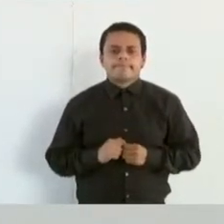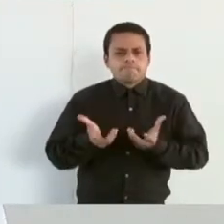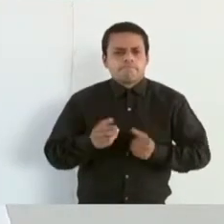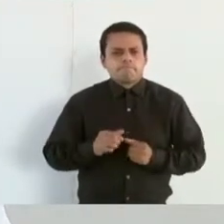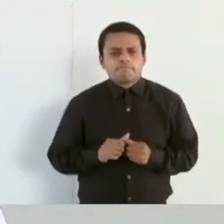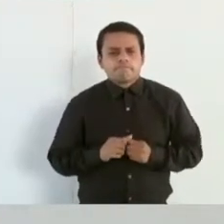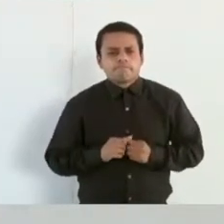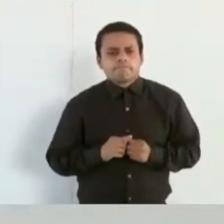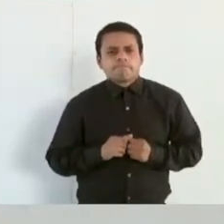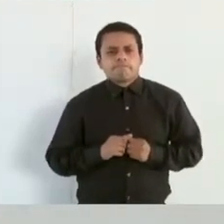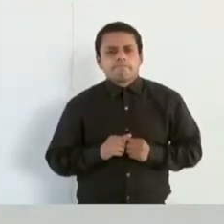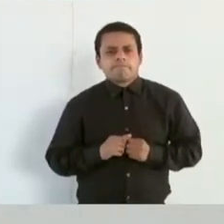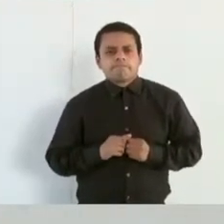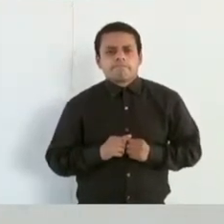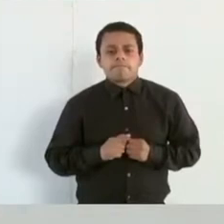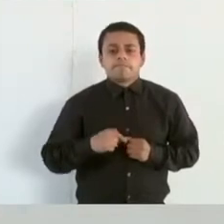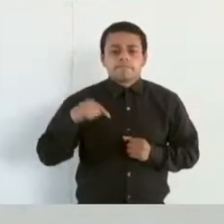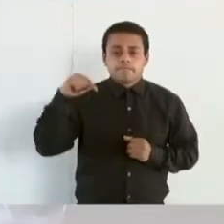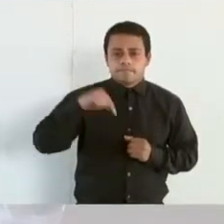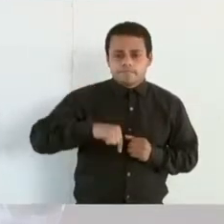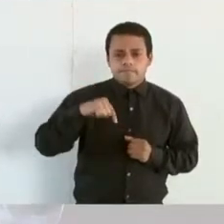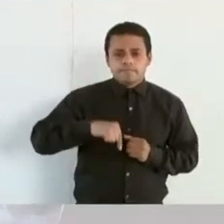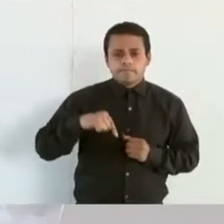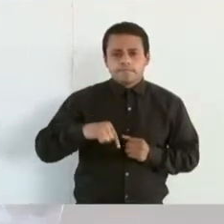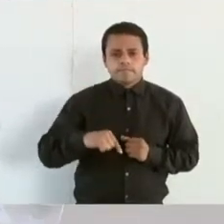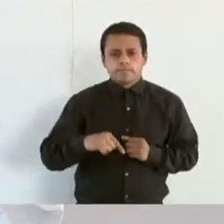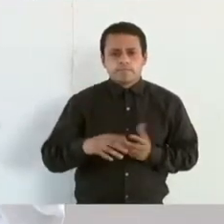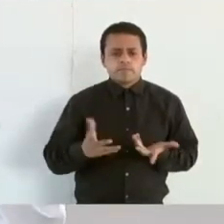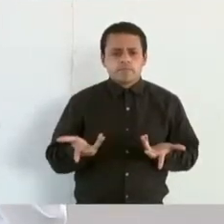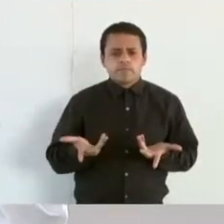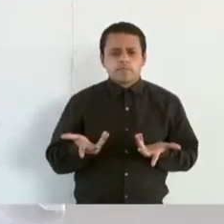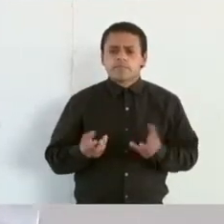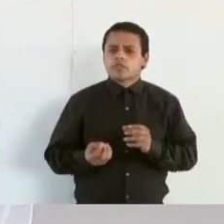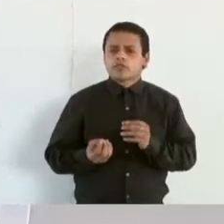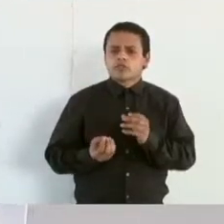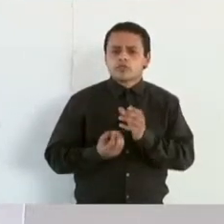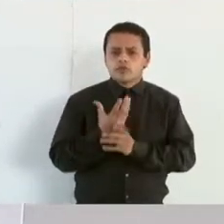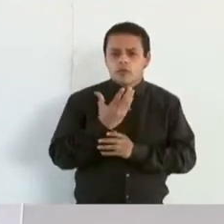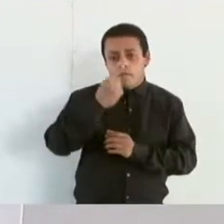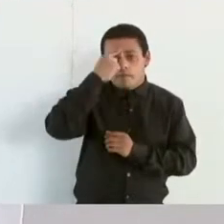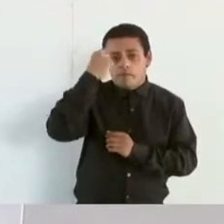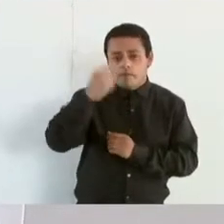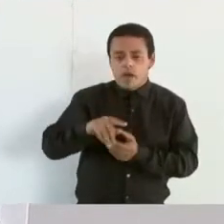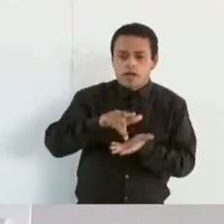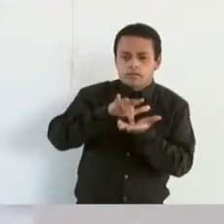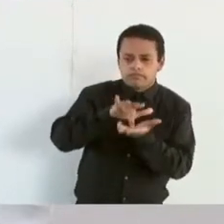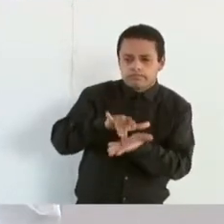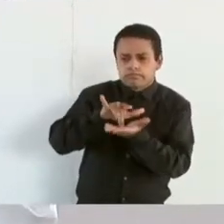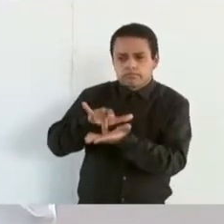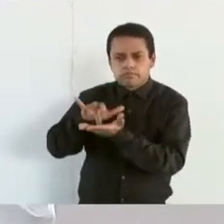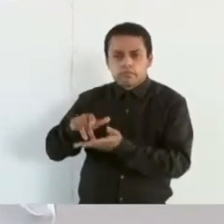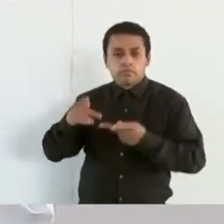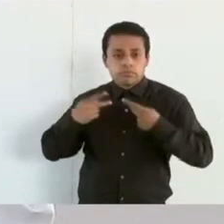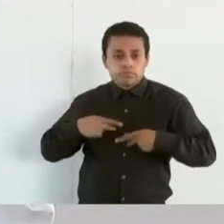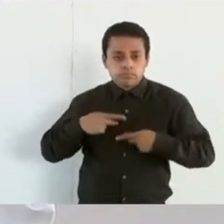aplicando este plan de apoyo a la educación superior